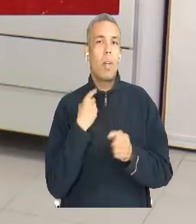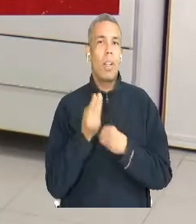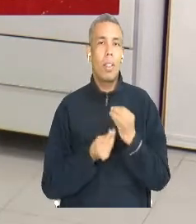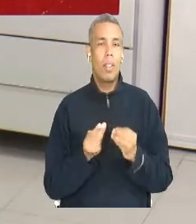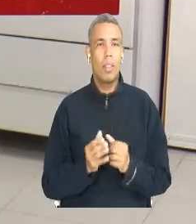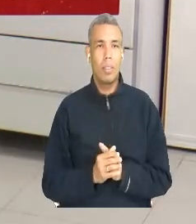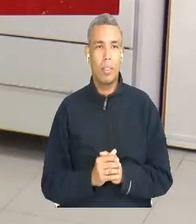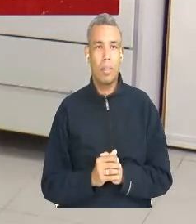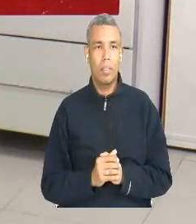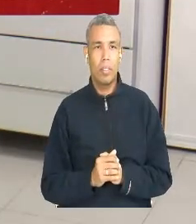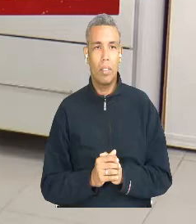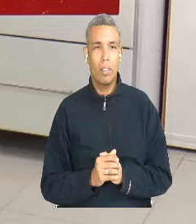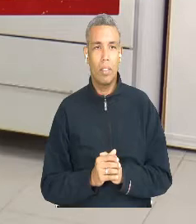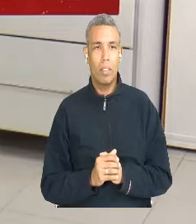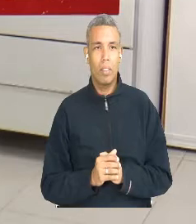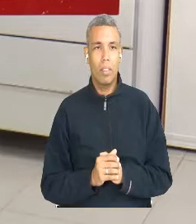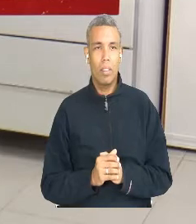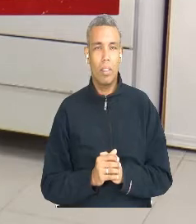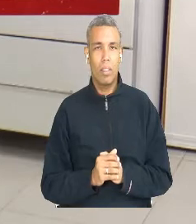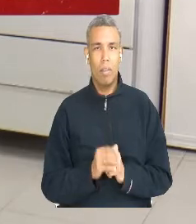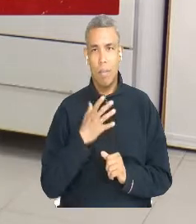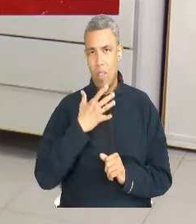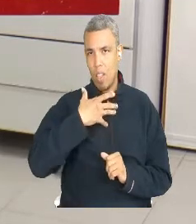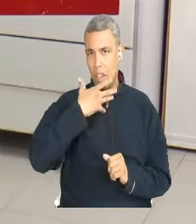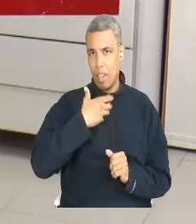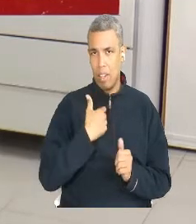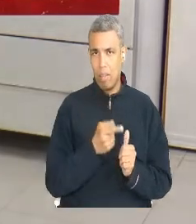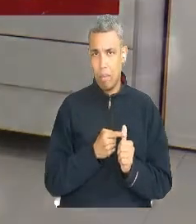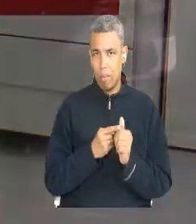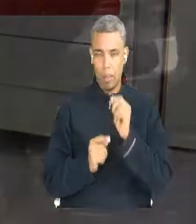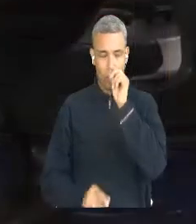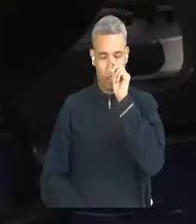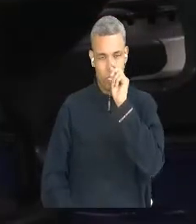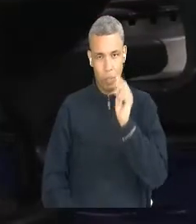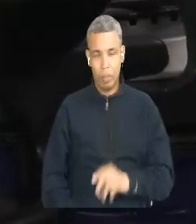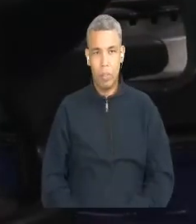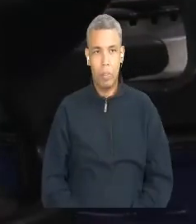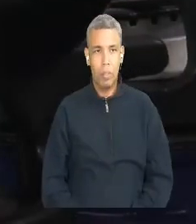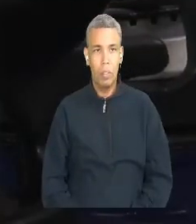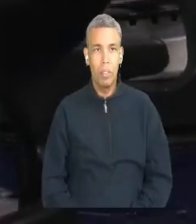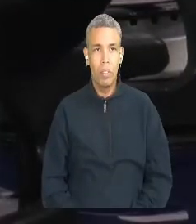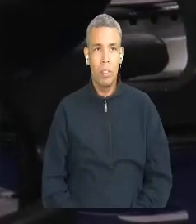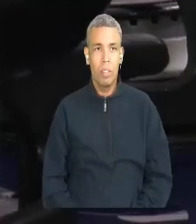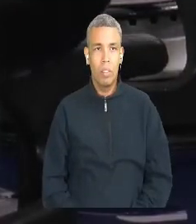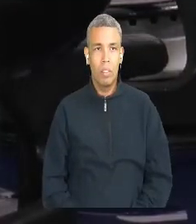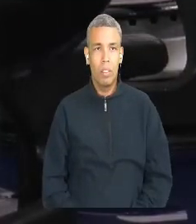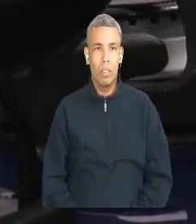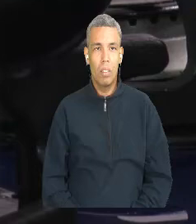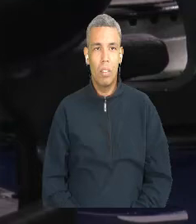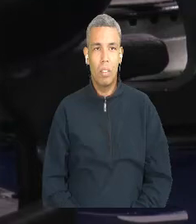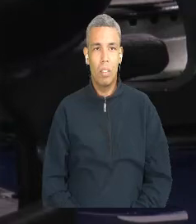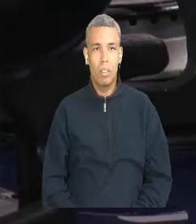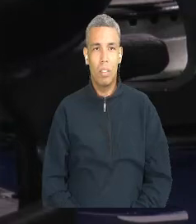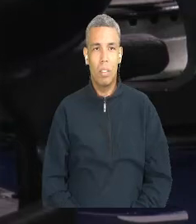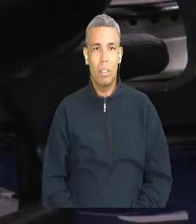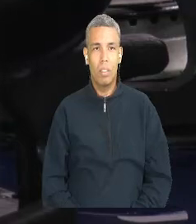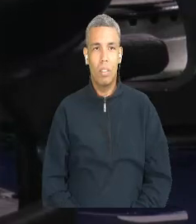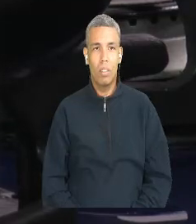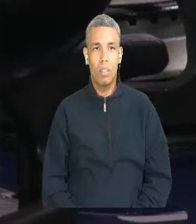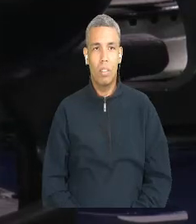crepes, que es lo caliente. Acá ya tenemos el jugón prendido. Bueno, vamos a hacer el crepes como tal, porque sí, la masita ya la traemos